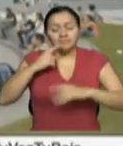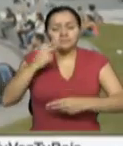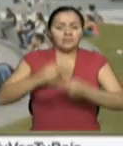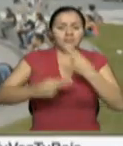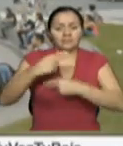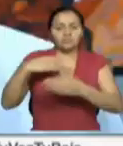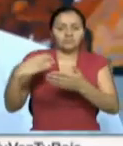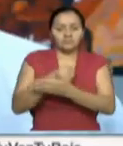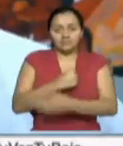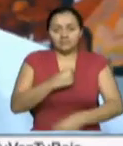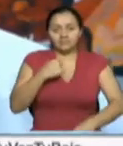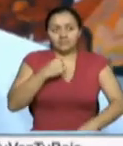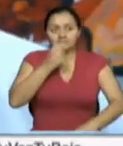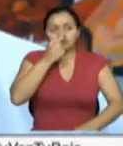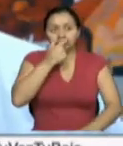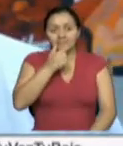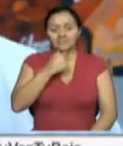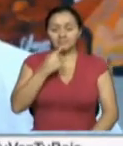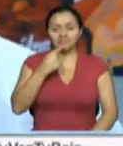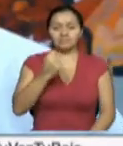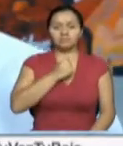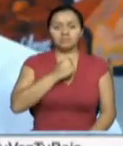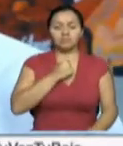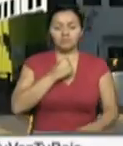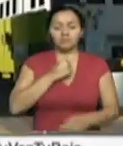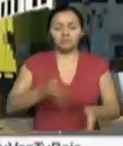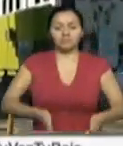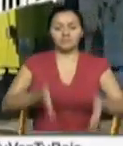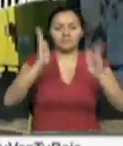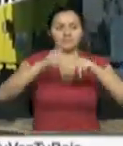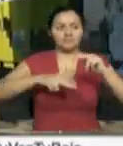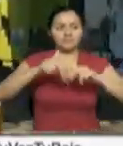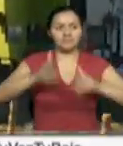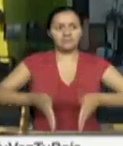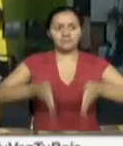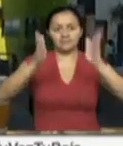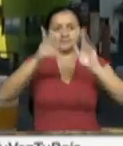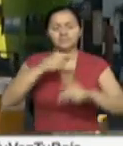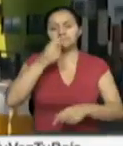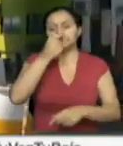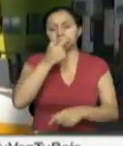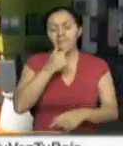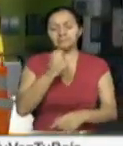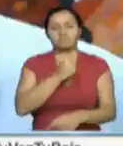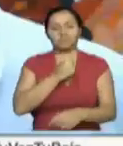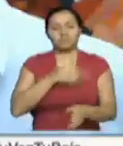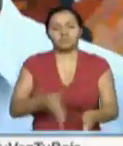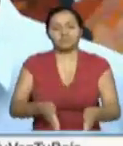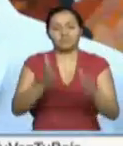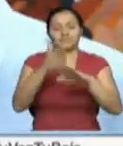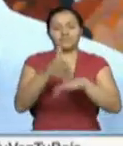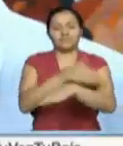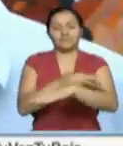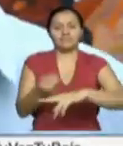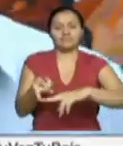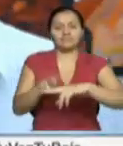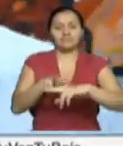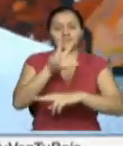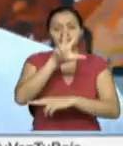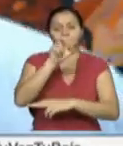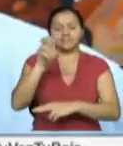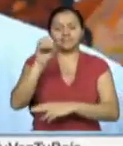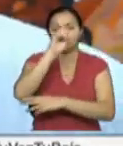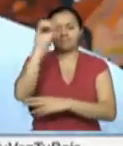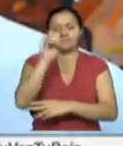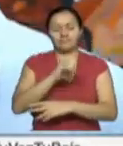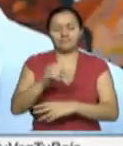negocio. Macri es dueño de las autopistas. Macri es dueño y esas autopistas tuvieron aumento del 300%. Macri